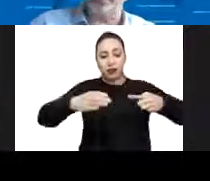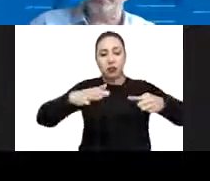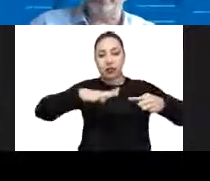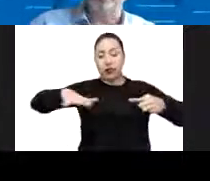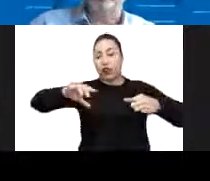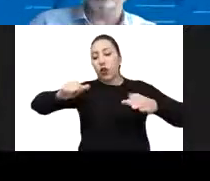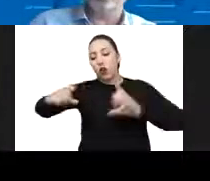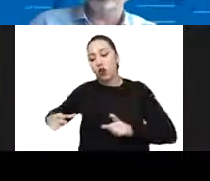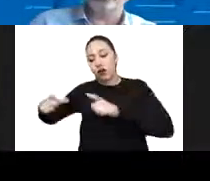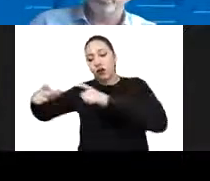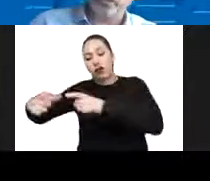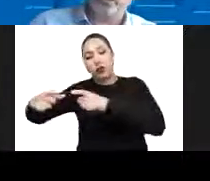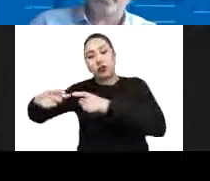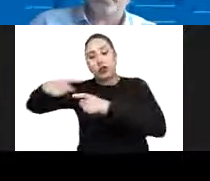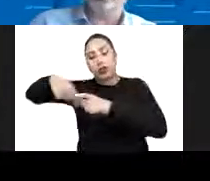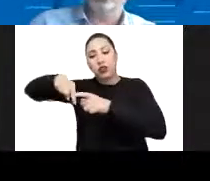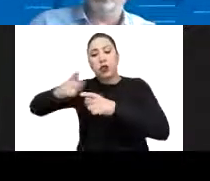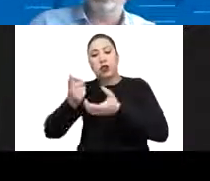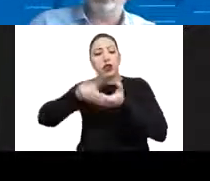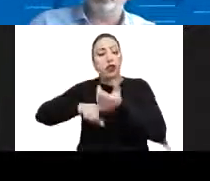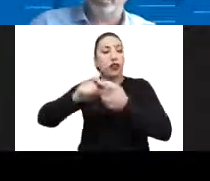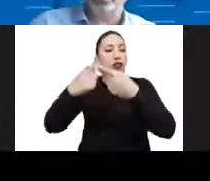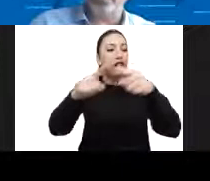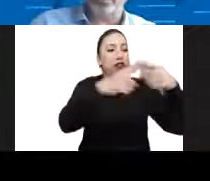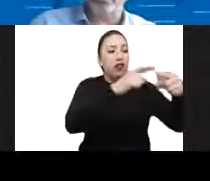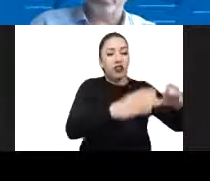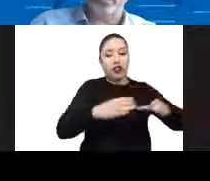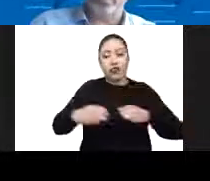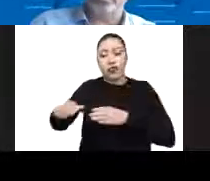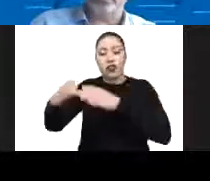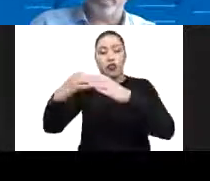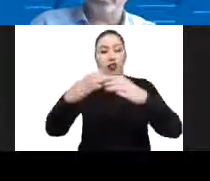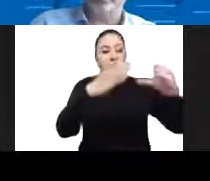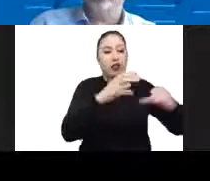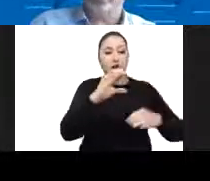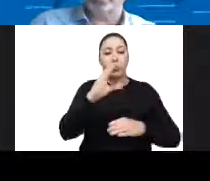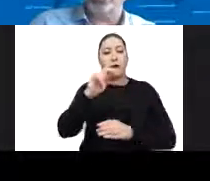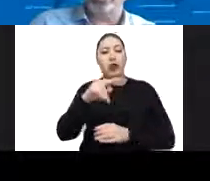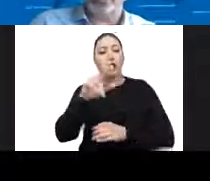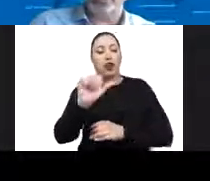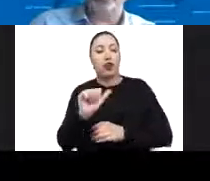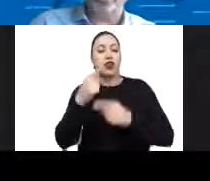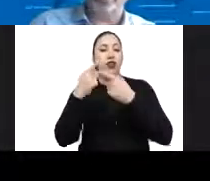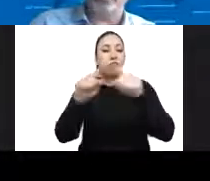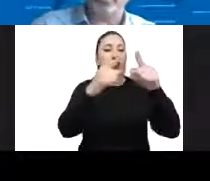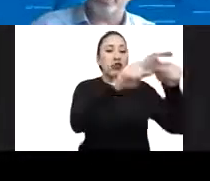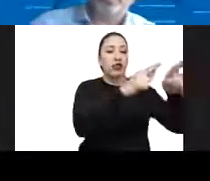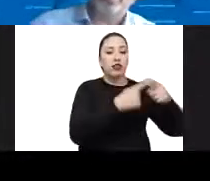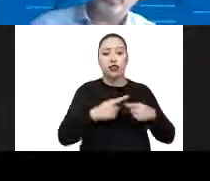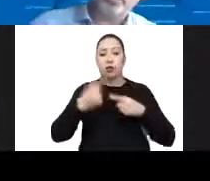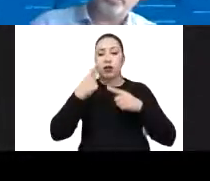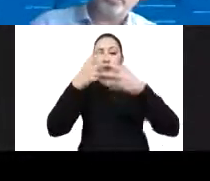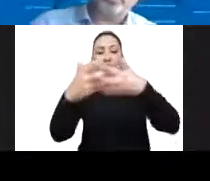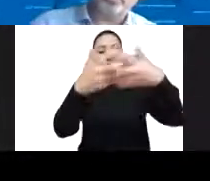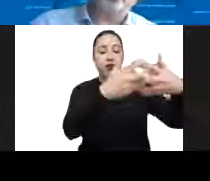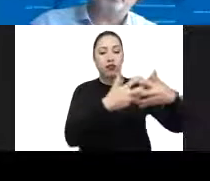de Lerma que está dentro de otra cuenca. Cada uno con su dinámica ambiental, social y económica que hay que tener